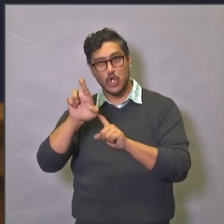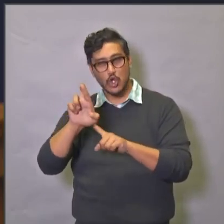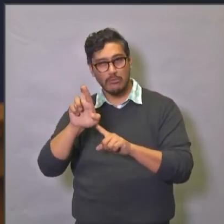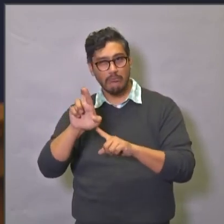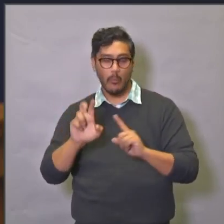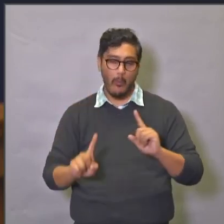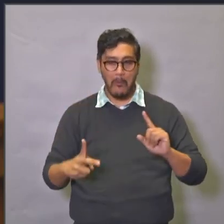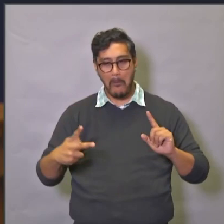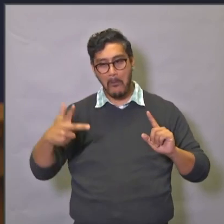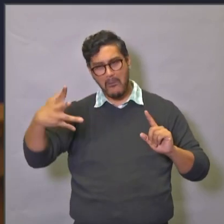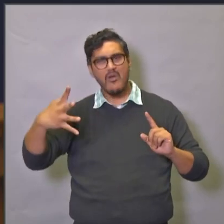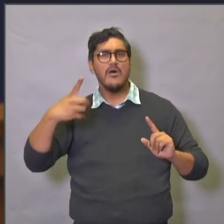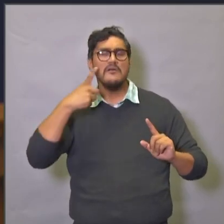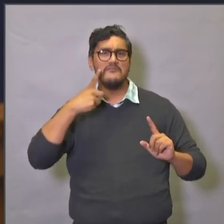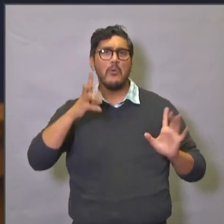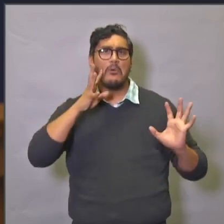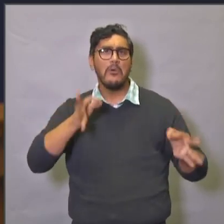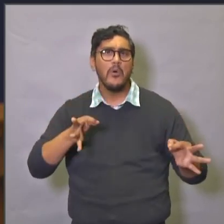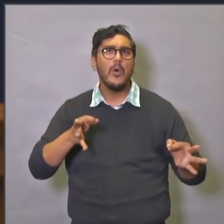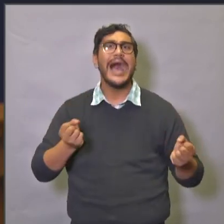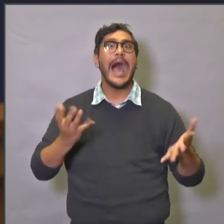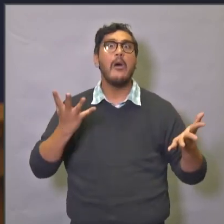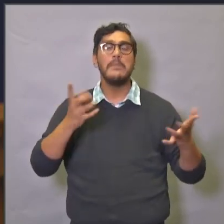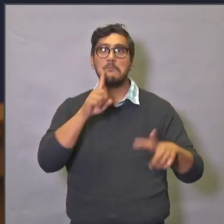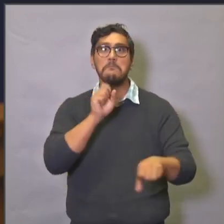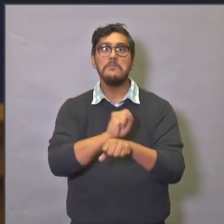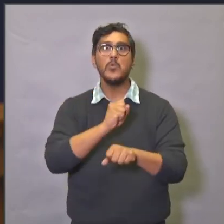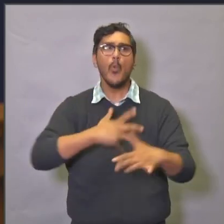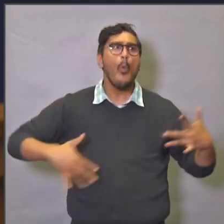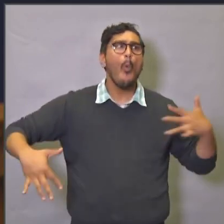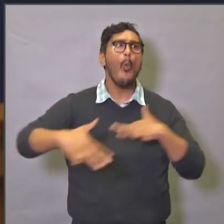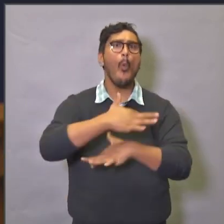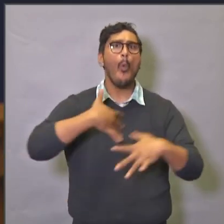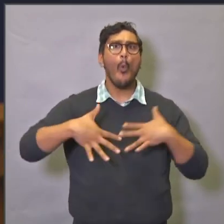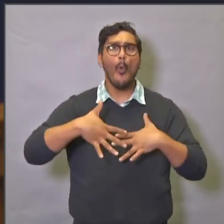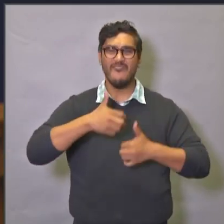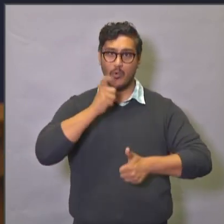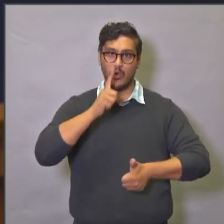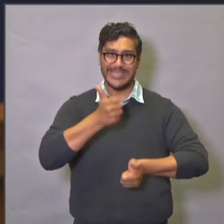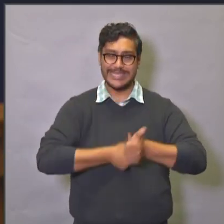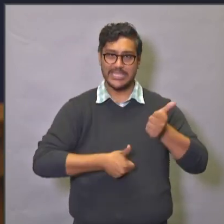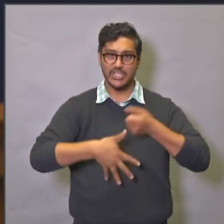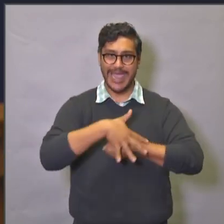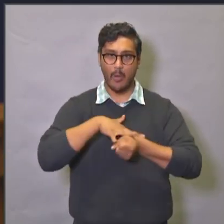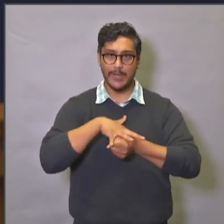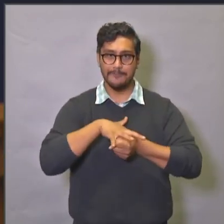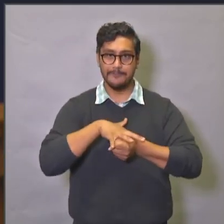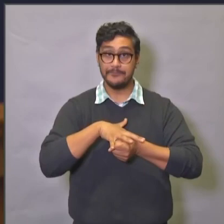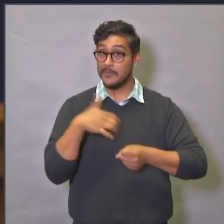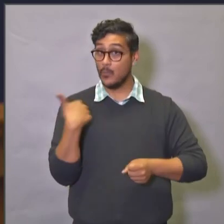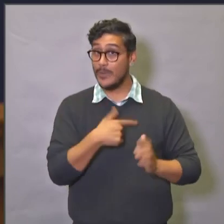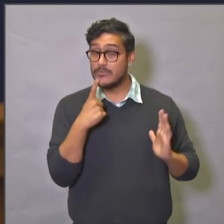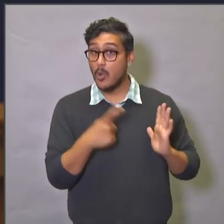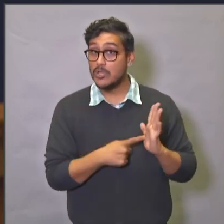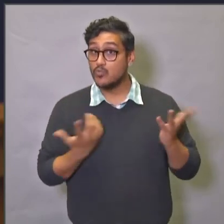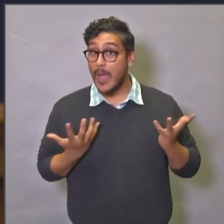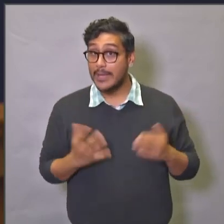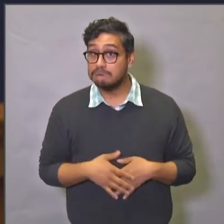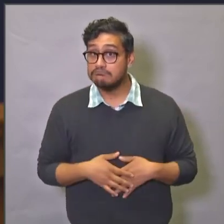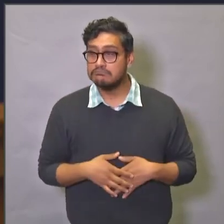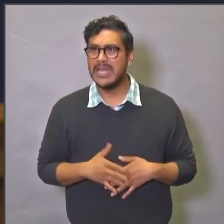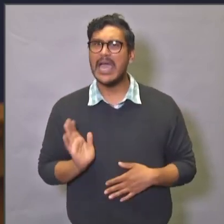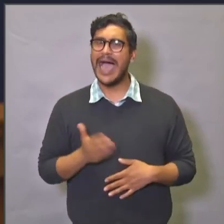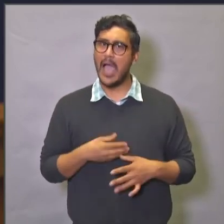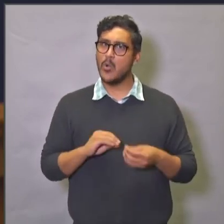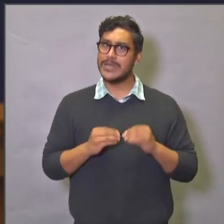tanta transmisión comunitaria hay a través de cada condado. Lo que vemos es que nuestras tasas han estado muy